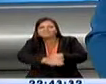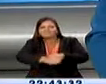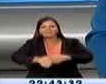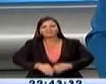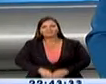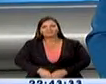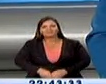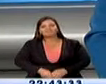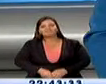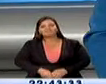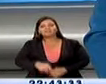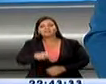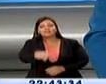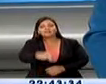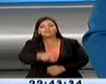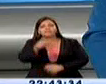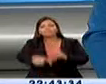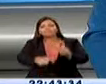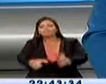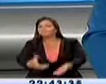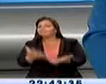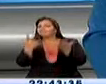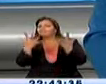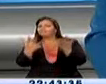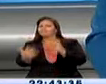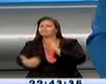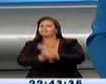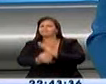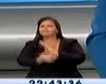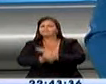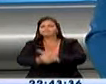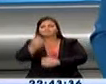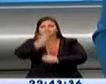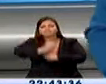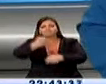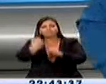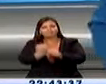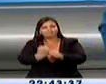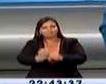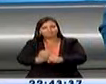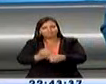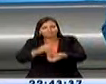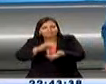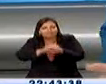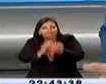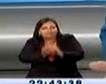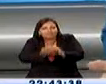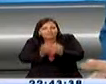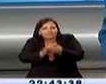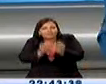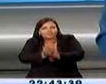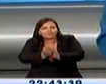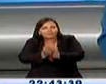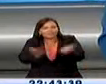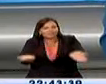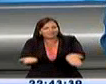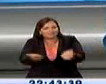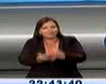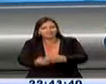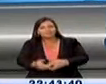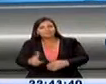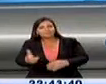las denominadas tortillas de piedra, que son hechas de maíz amarillo. Forman parte de la gastronomía popular y